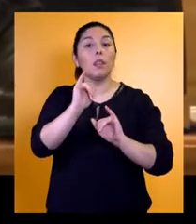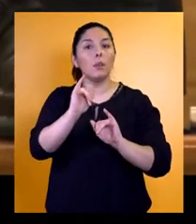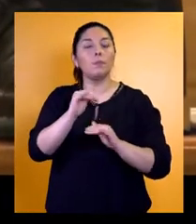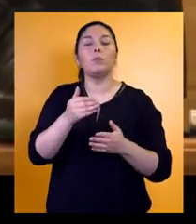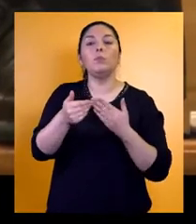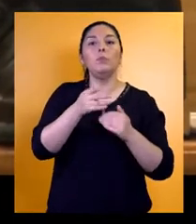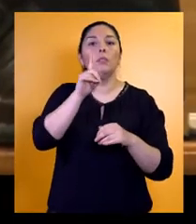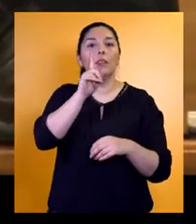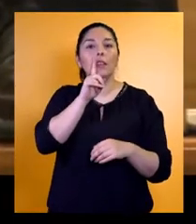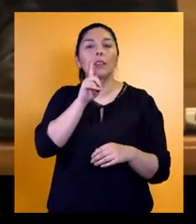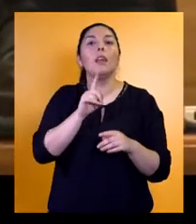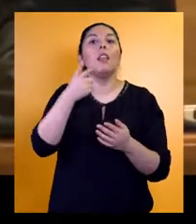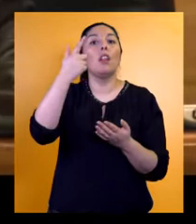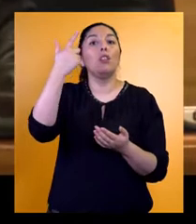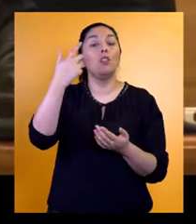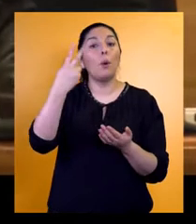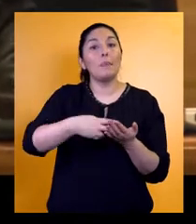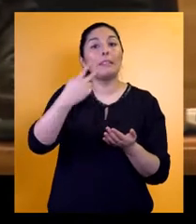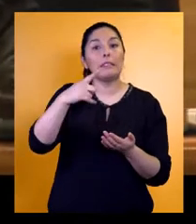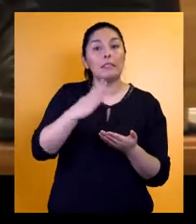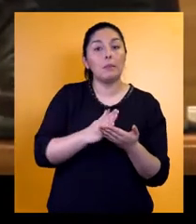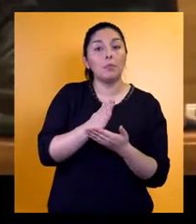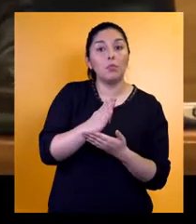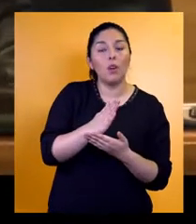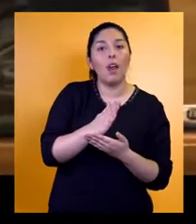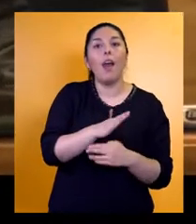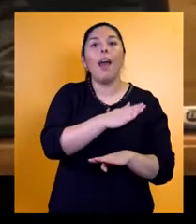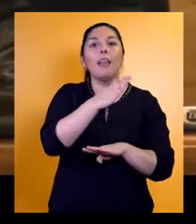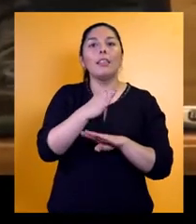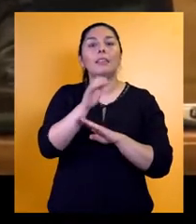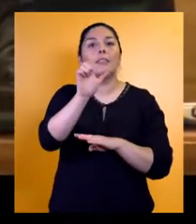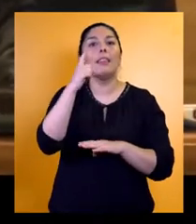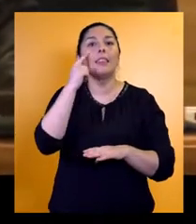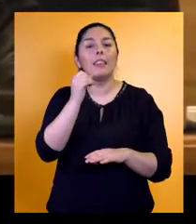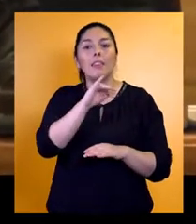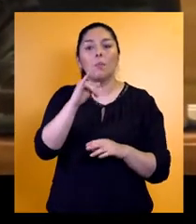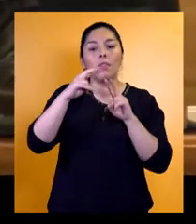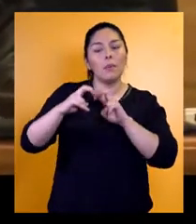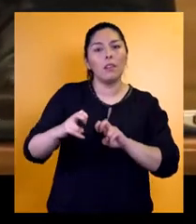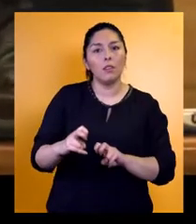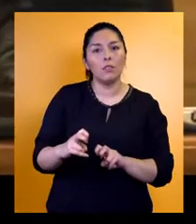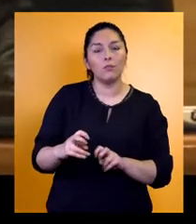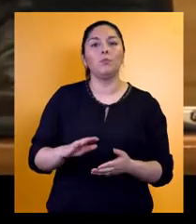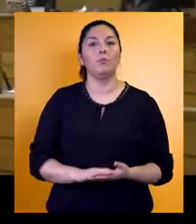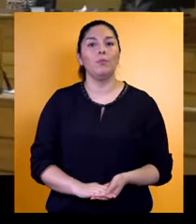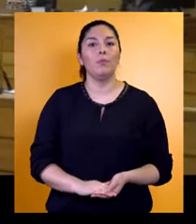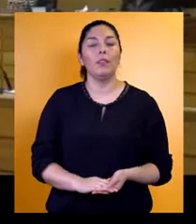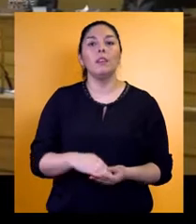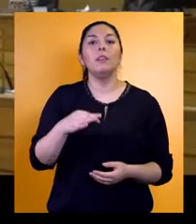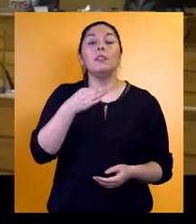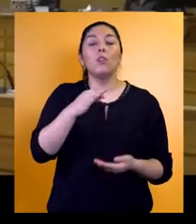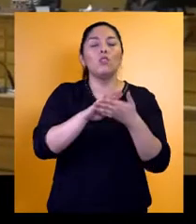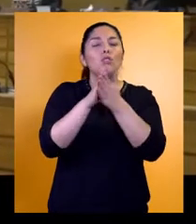8 de marzo al 3 de agosto de 2017, con un total de 156 días de abono, según consta en el punto séptimo de la autoapertura.